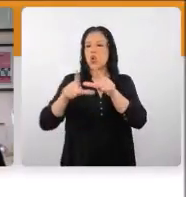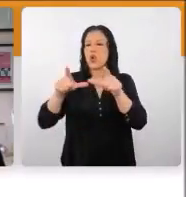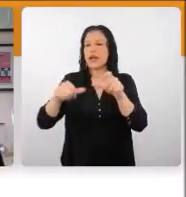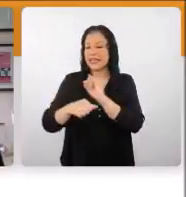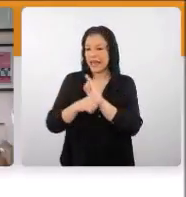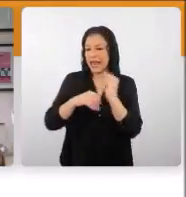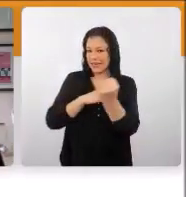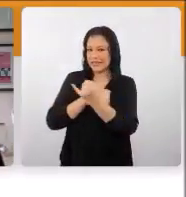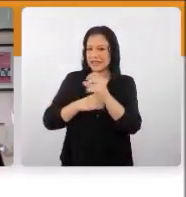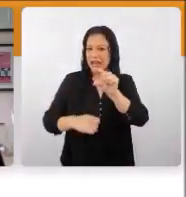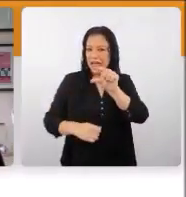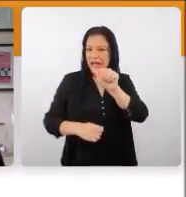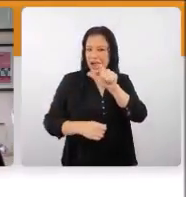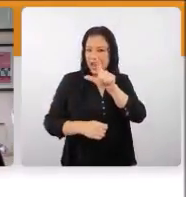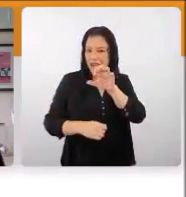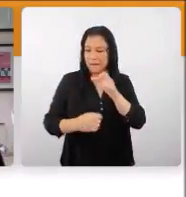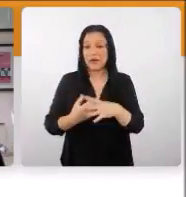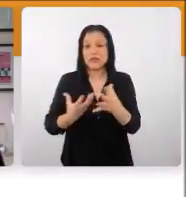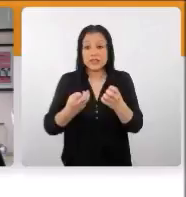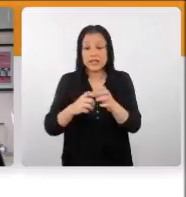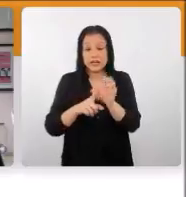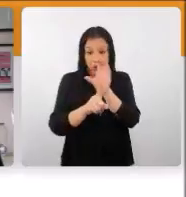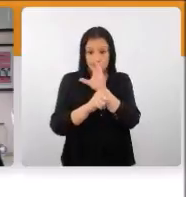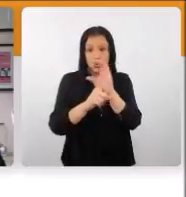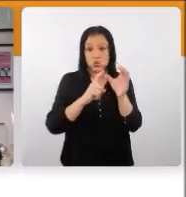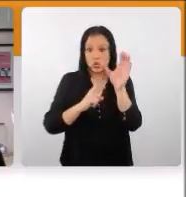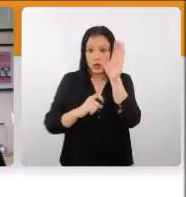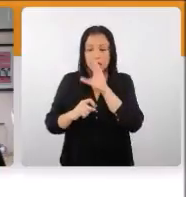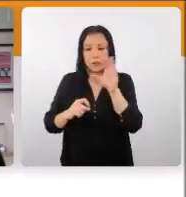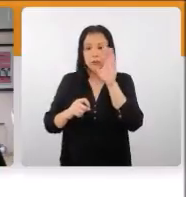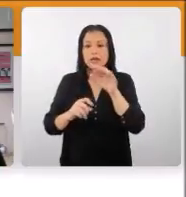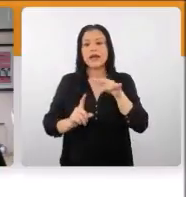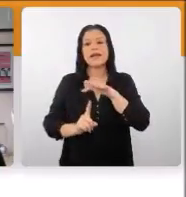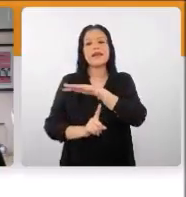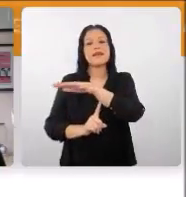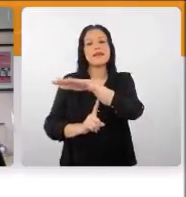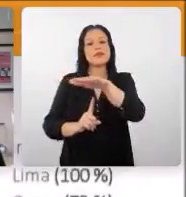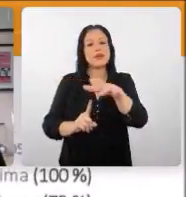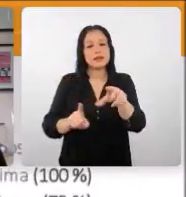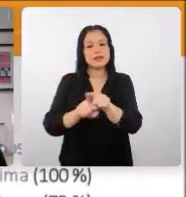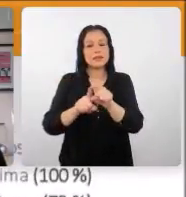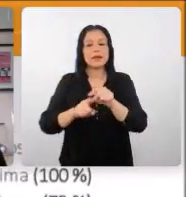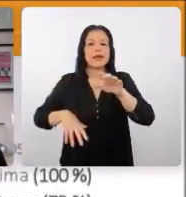ese corte cultural que también buscan mucho naturaleza y playa.